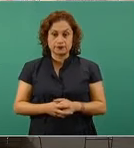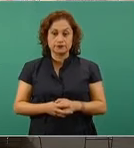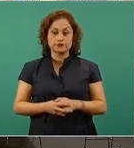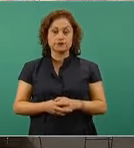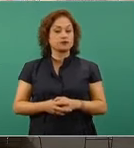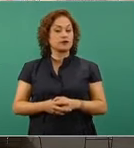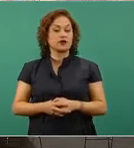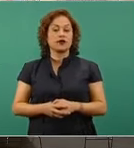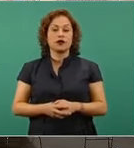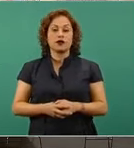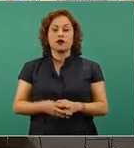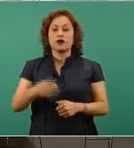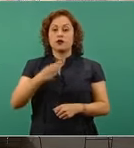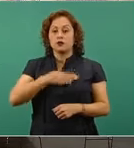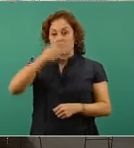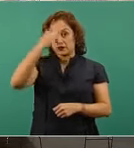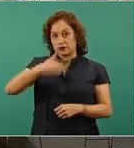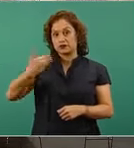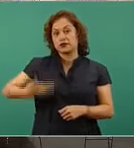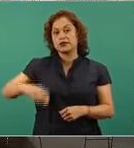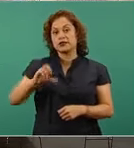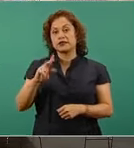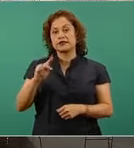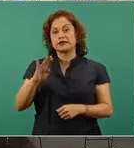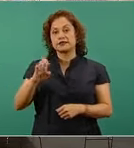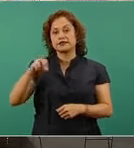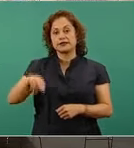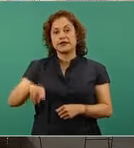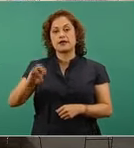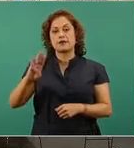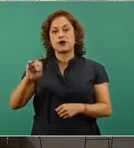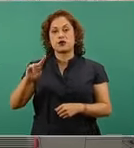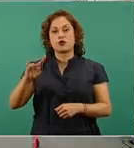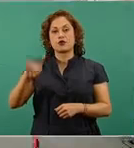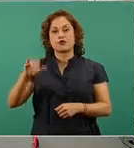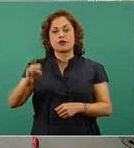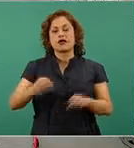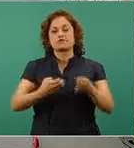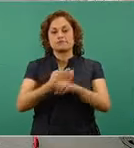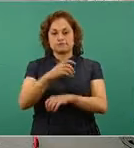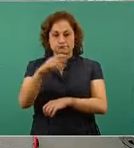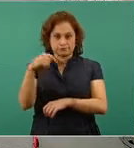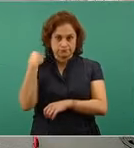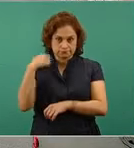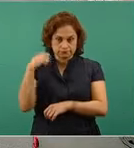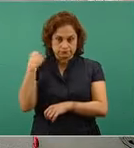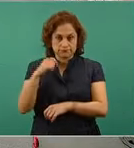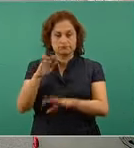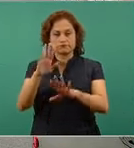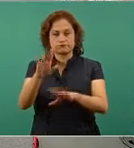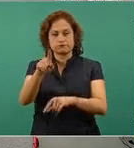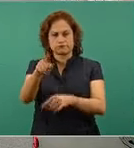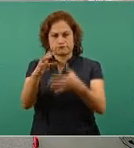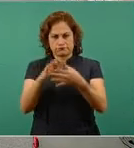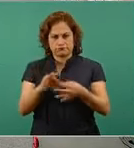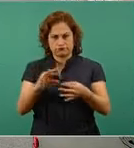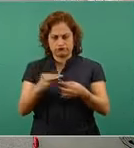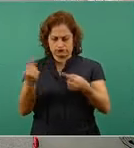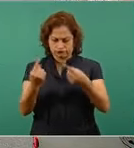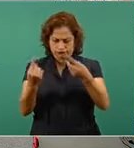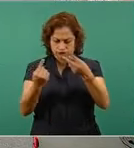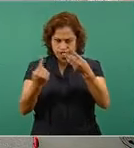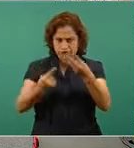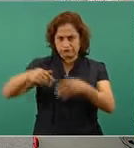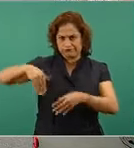Doctor, buenas noches. Cristian Bautista de la Gaceta Business Energy Tabasco. De acuerdo a los datos que nos mencionabas